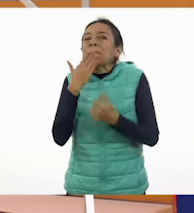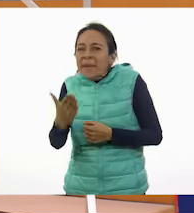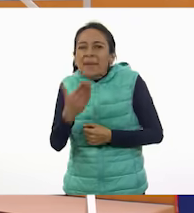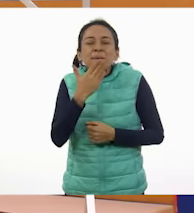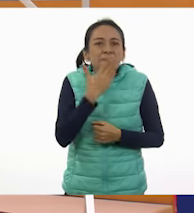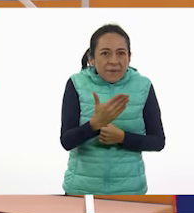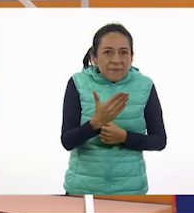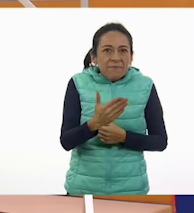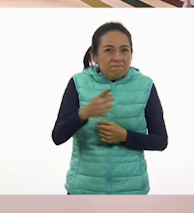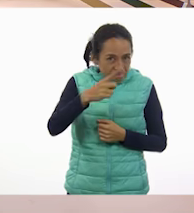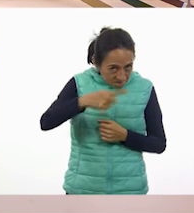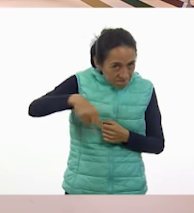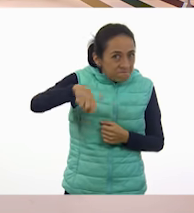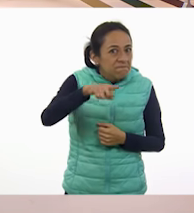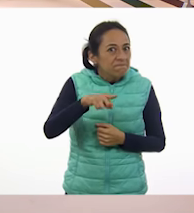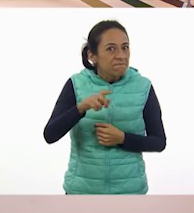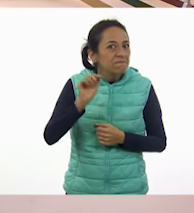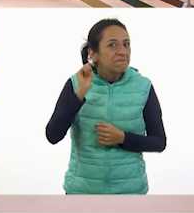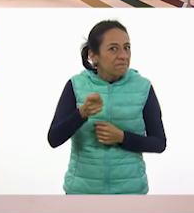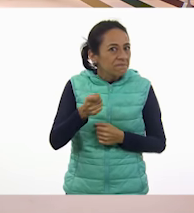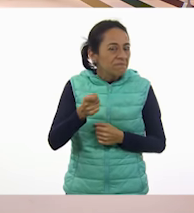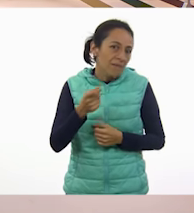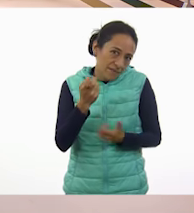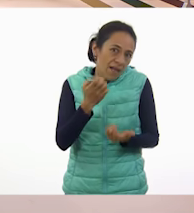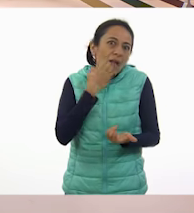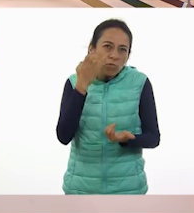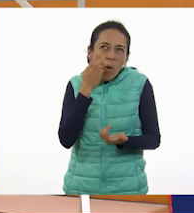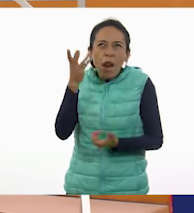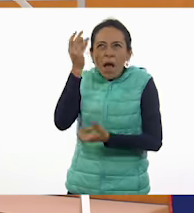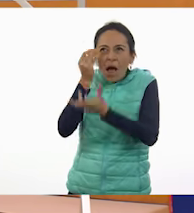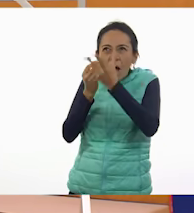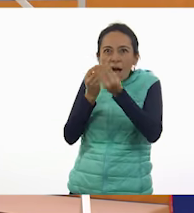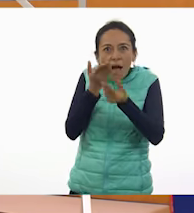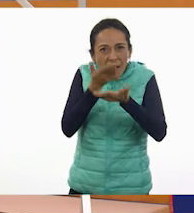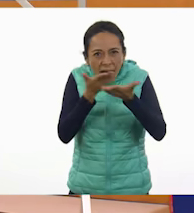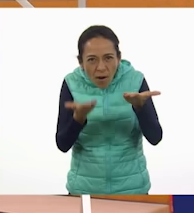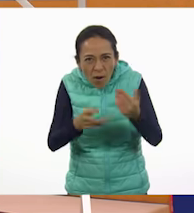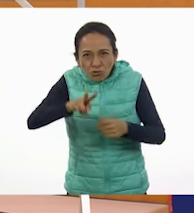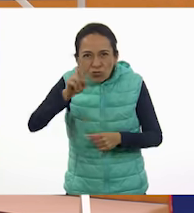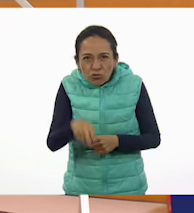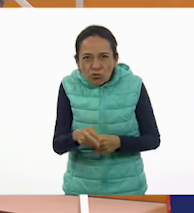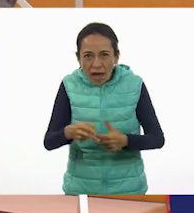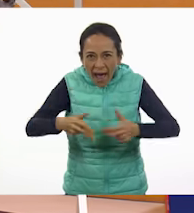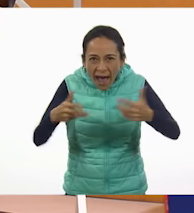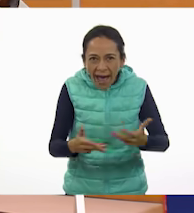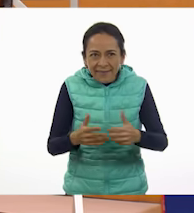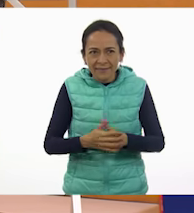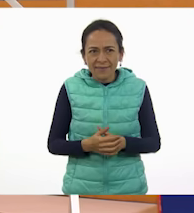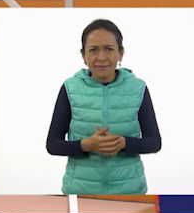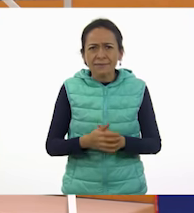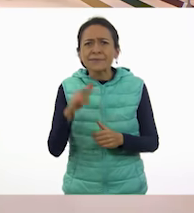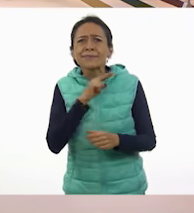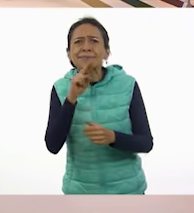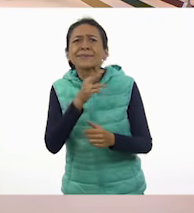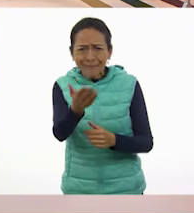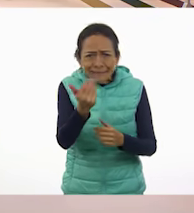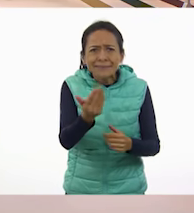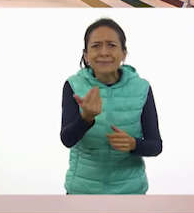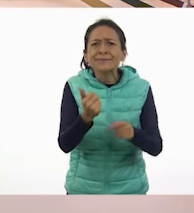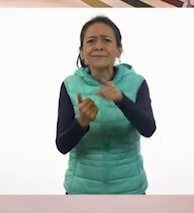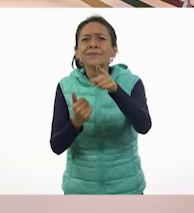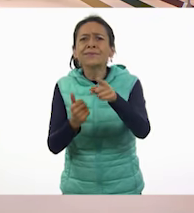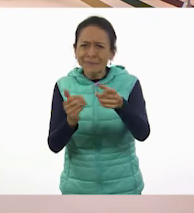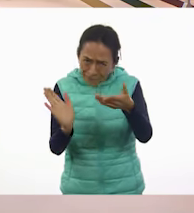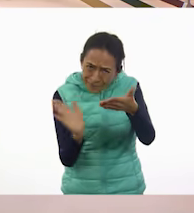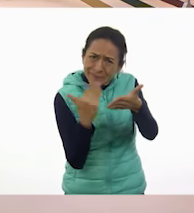Están poniendo en práctica esto que están aprendiendo en su escuela. Muy bien, muy bien. Vamos, vamos. Corren buscarla, corren a buscarla. Sí pueden, vamos.